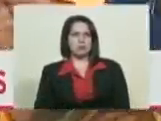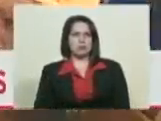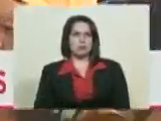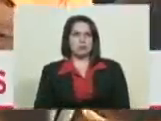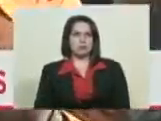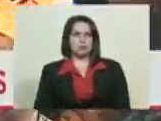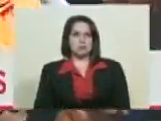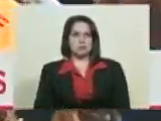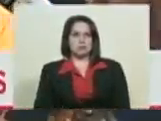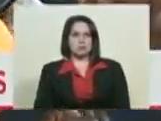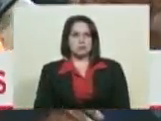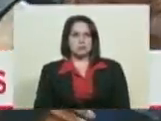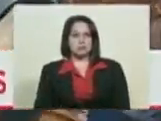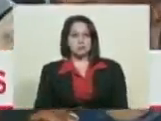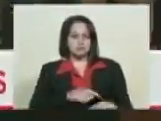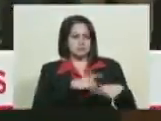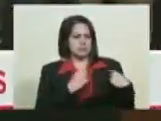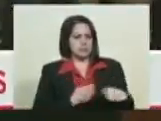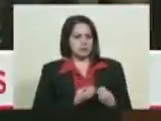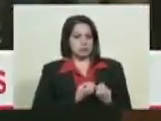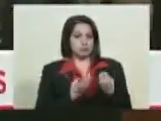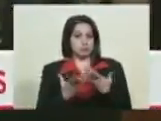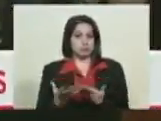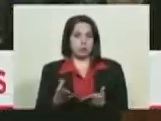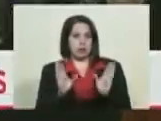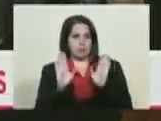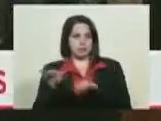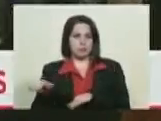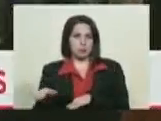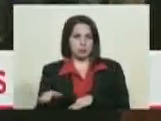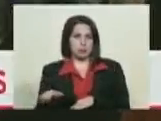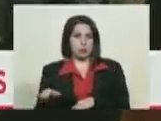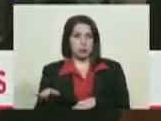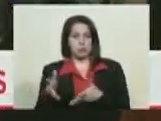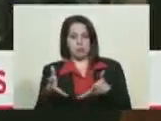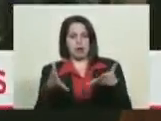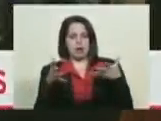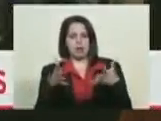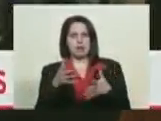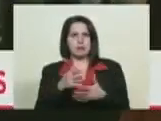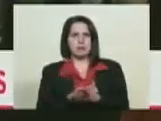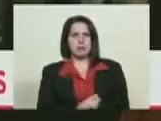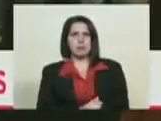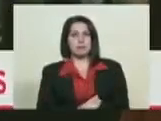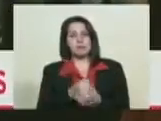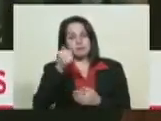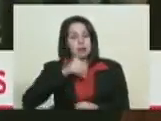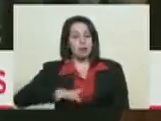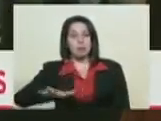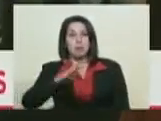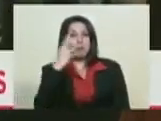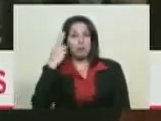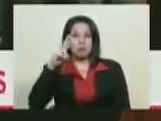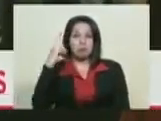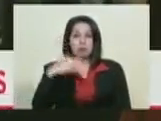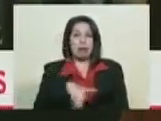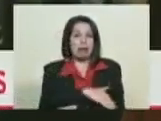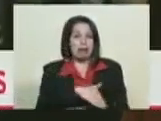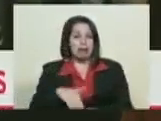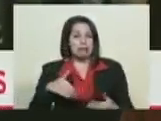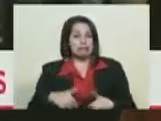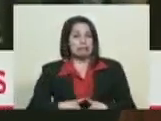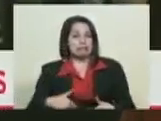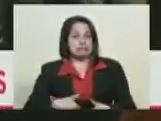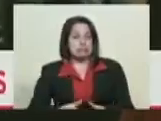Desde aquí le enviamos nuestro corazón, nuestra solidaridad valiente al pueblo de Honduras que está en las calles luchando por